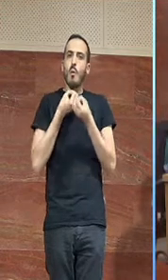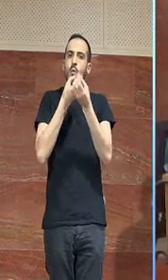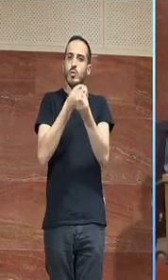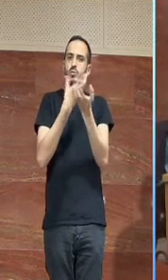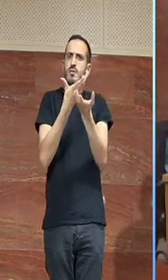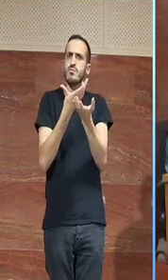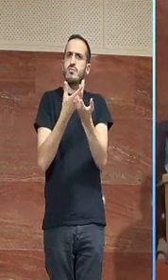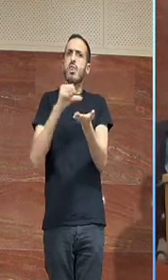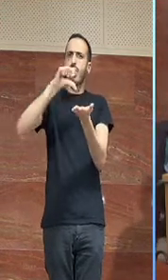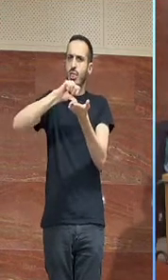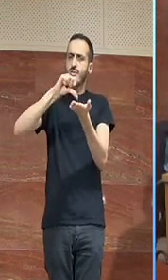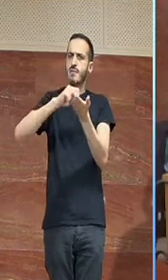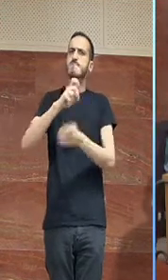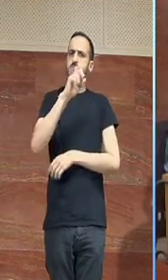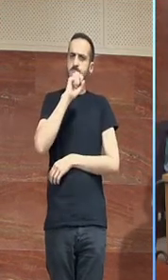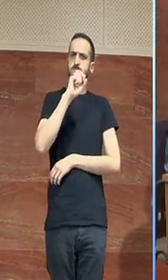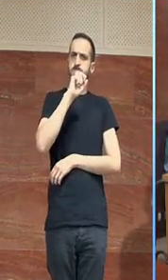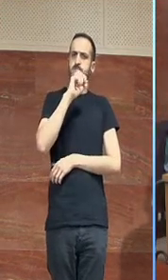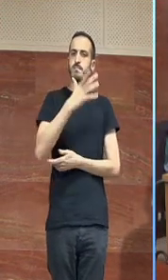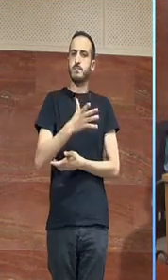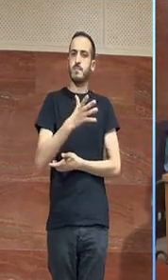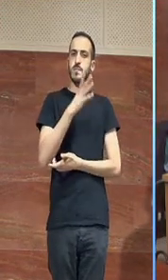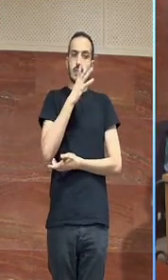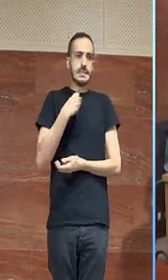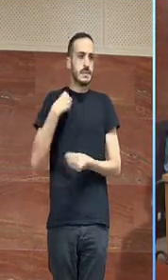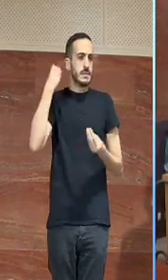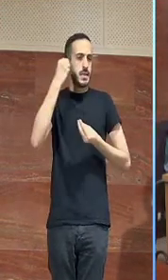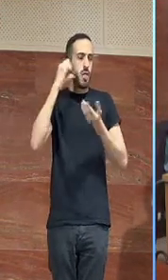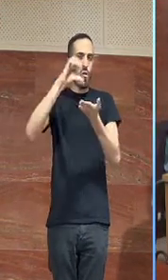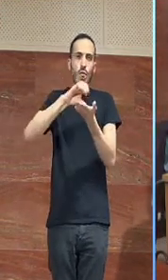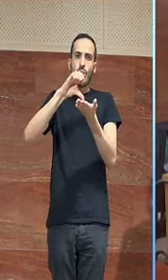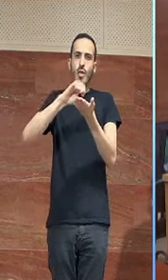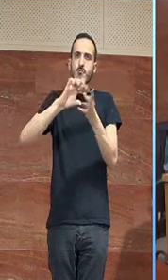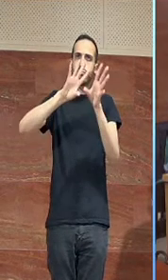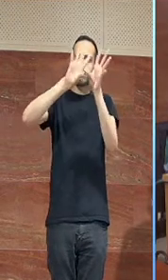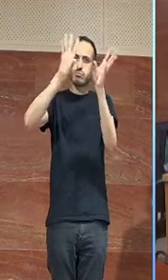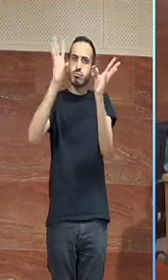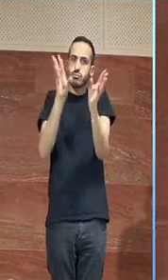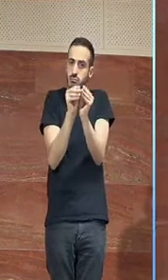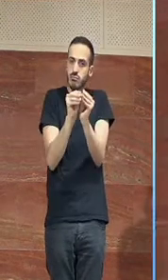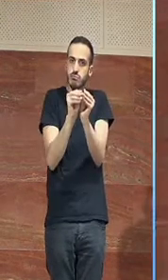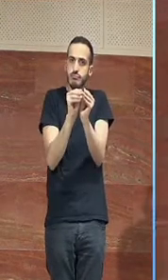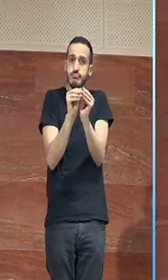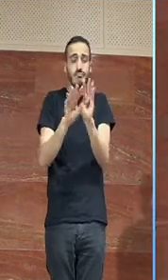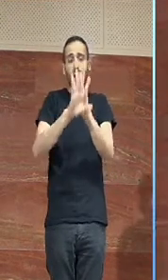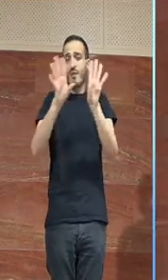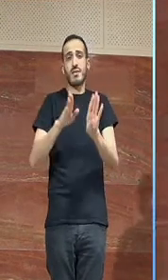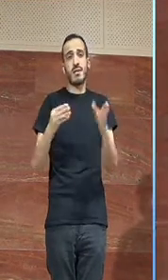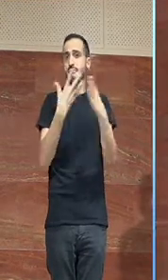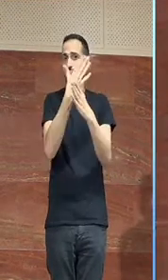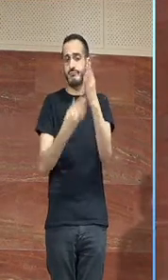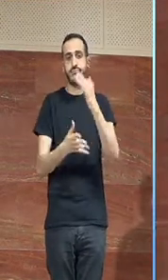de la ciudad, ¿no? Pensamos que cualquier reducción que hagamos de la ciudad nos conducirá a un error. Por ello, nuestra